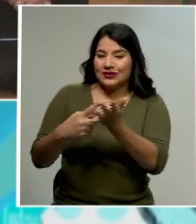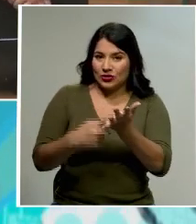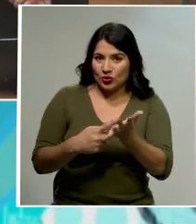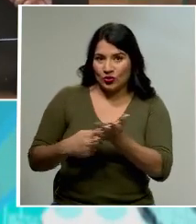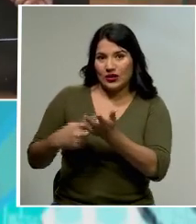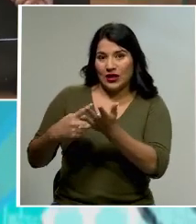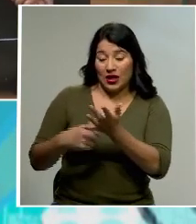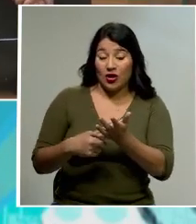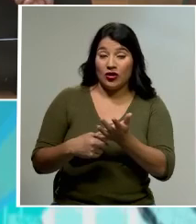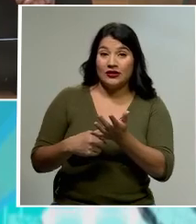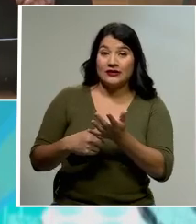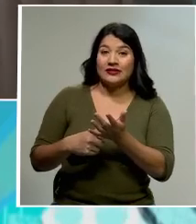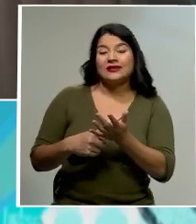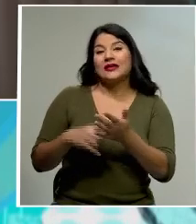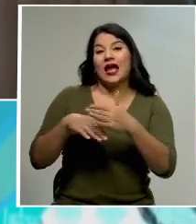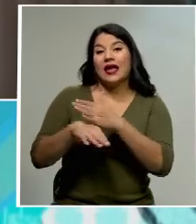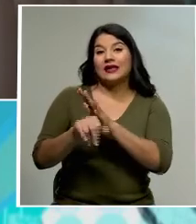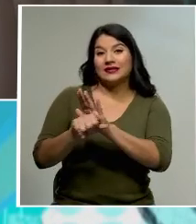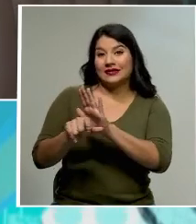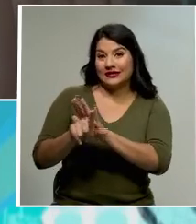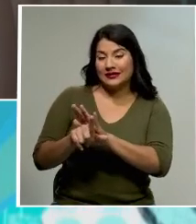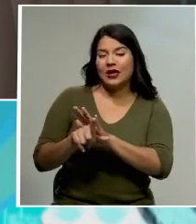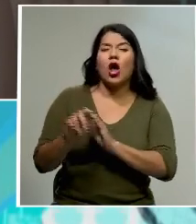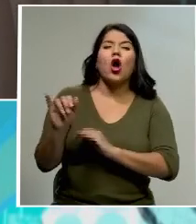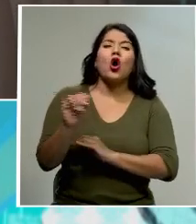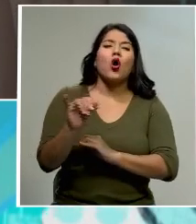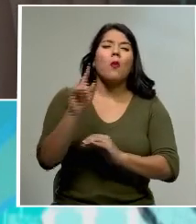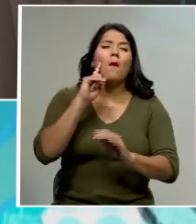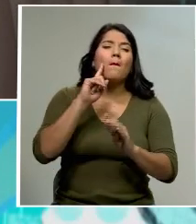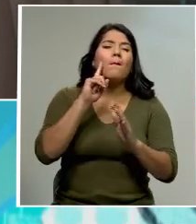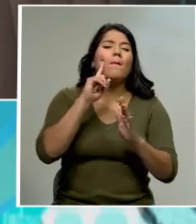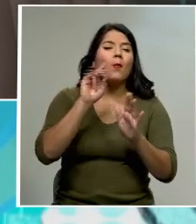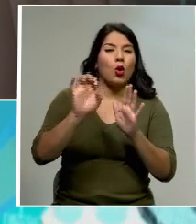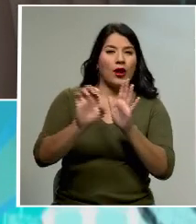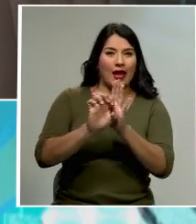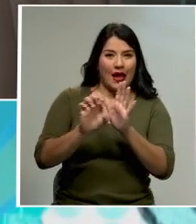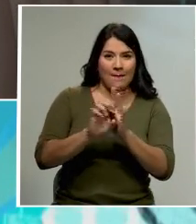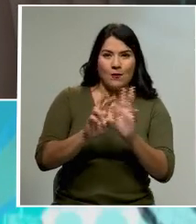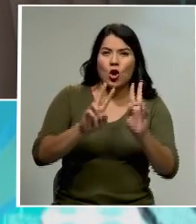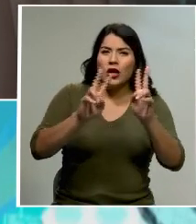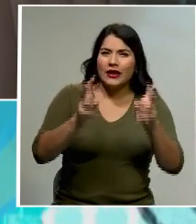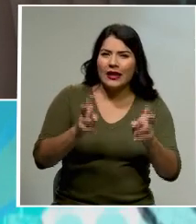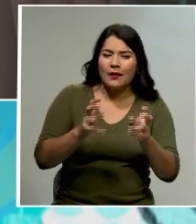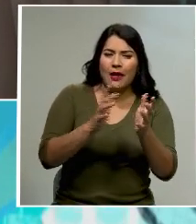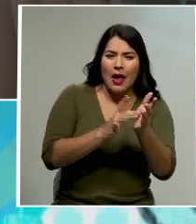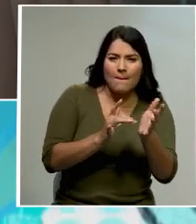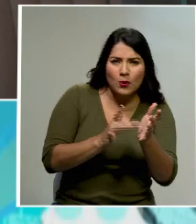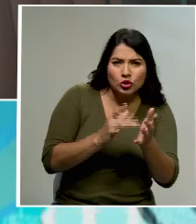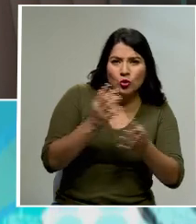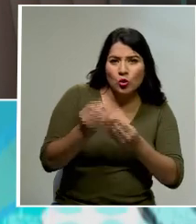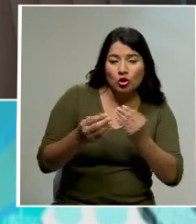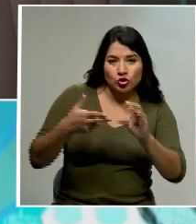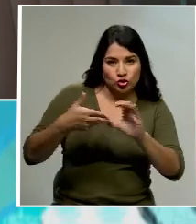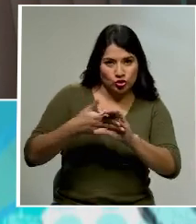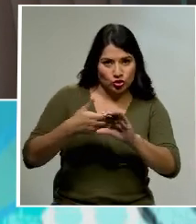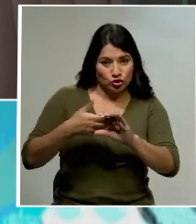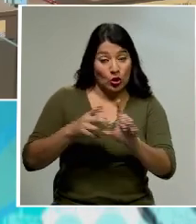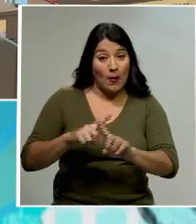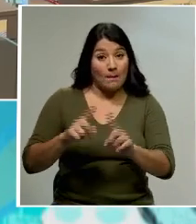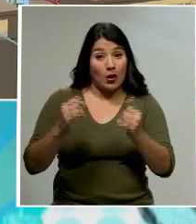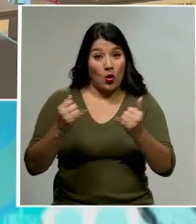que se ve acá en el Congreso, como el tema de la explotación y exploración petrolera, entre algunos otros temas. Pero vamos a ver la siguiente